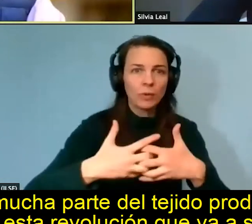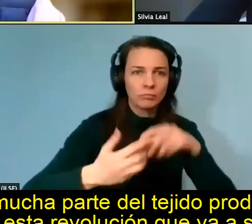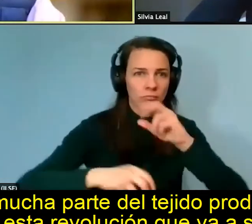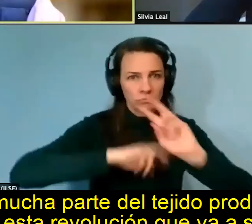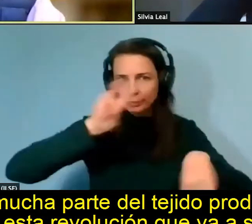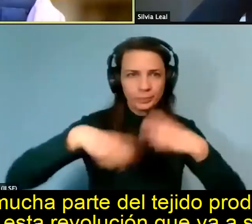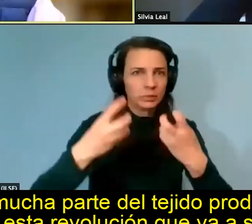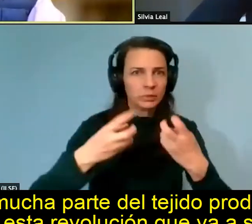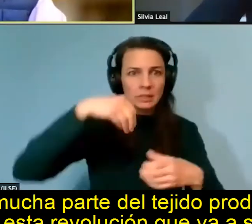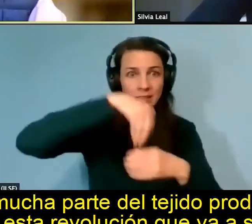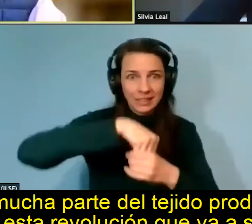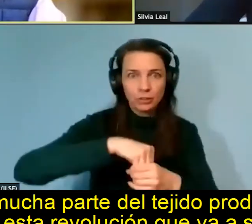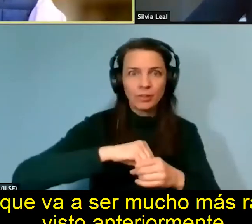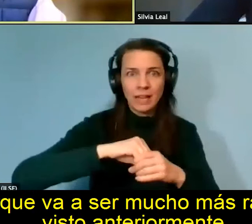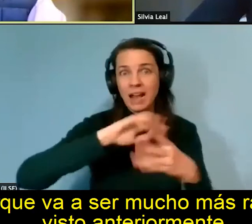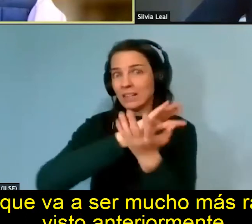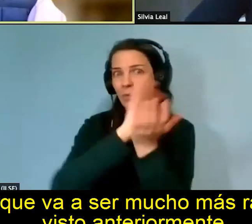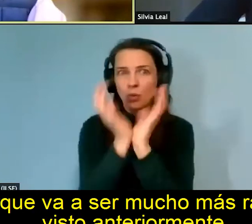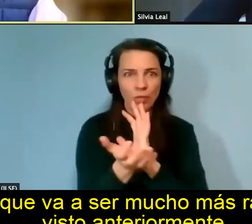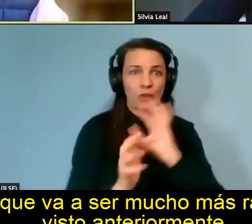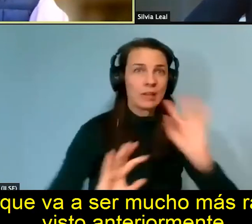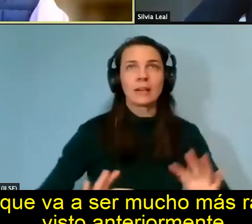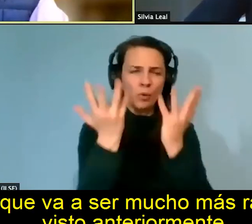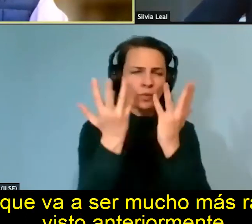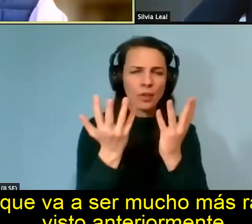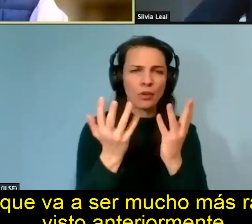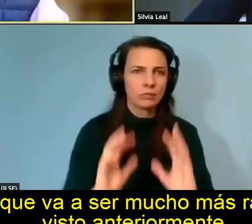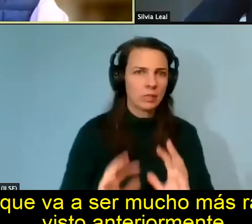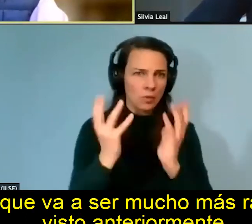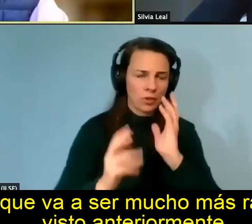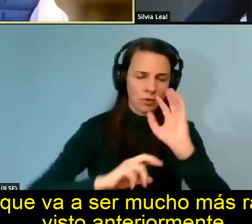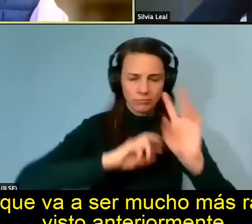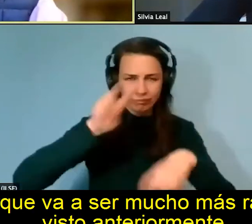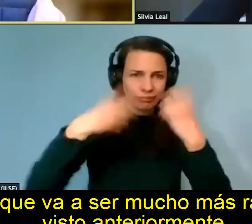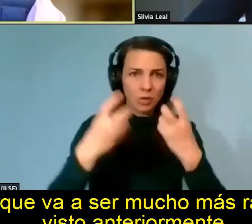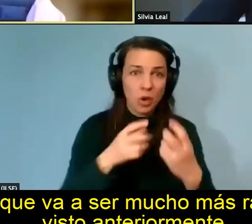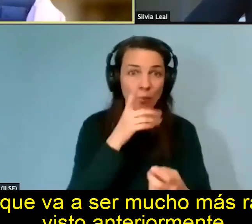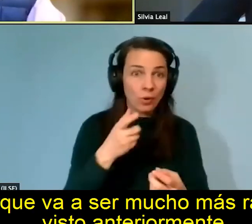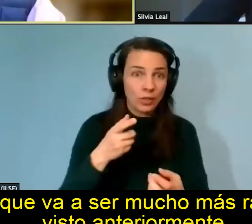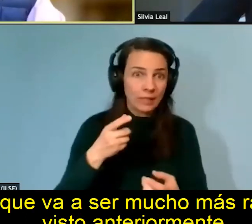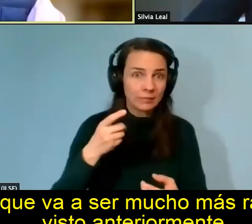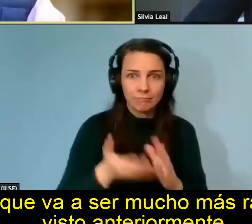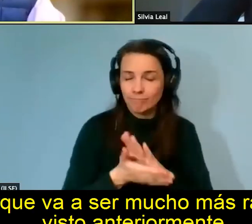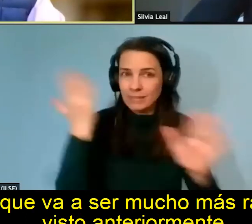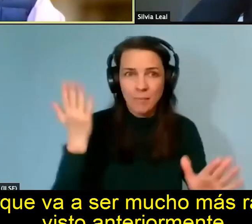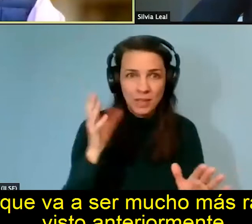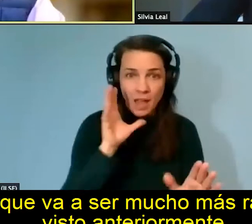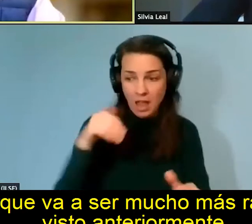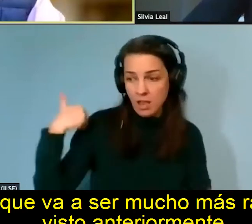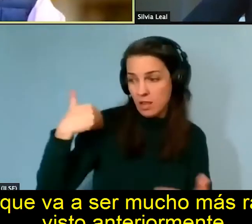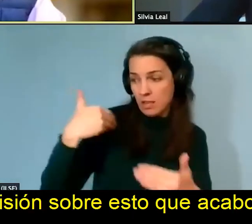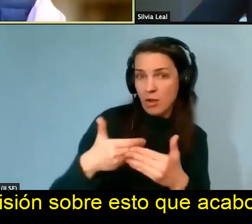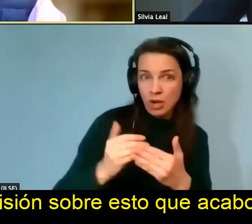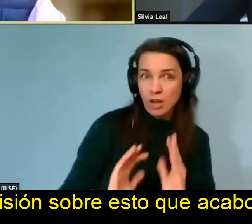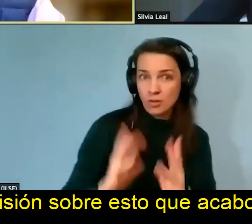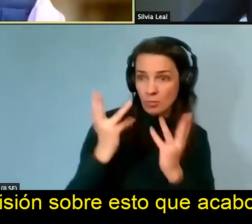esta revolución, que va a ser una revolución muchísimo mayor, porque va a ser mucho más rápida, ¿no? De las que hemos visto